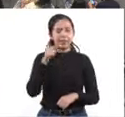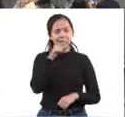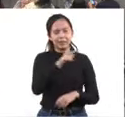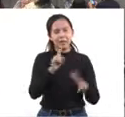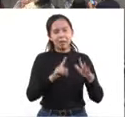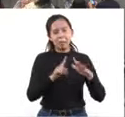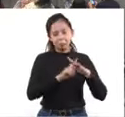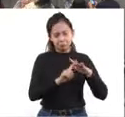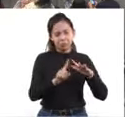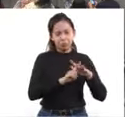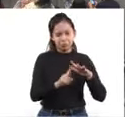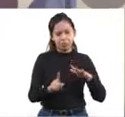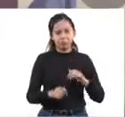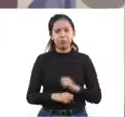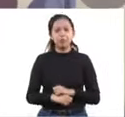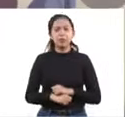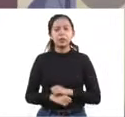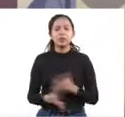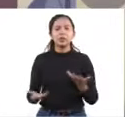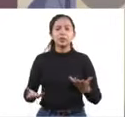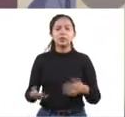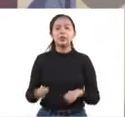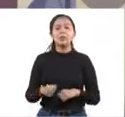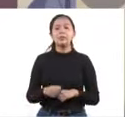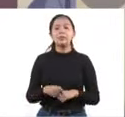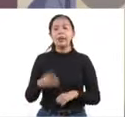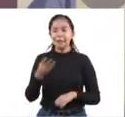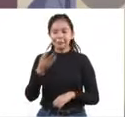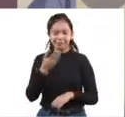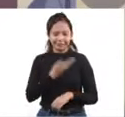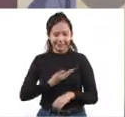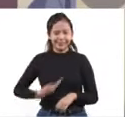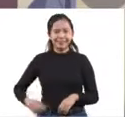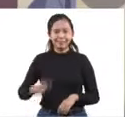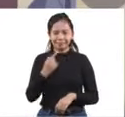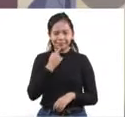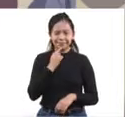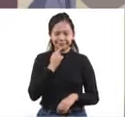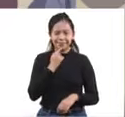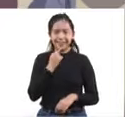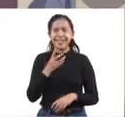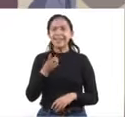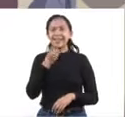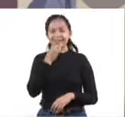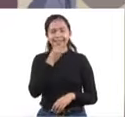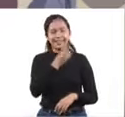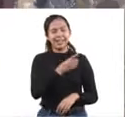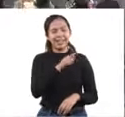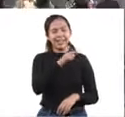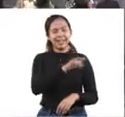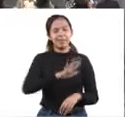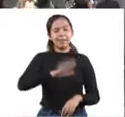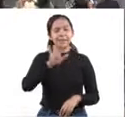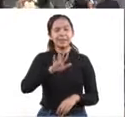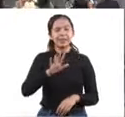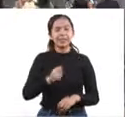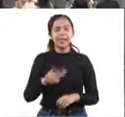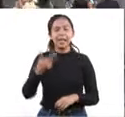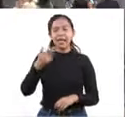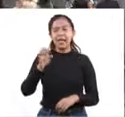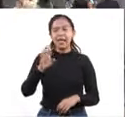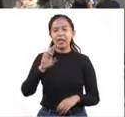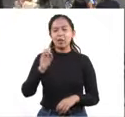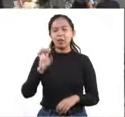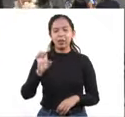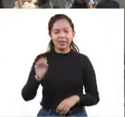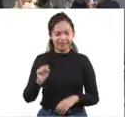migrantes, como bien las llama el presidente Andrés Manuel López Obrador, nuestros héroes paisanos. Y decirles